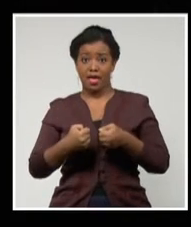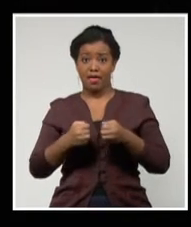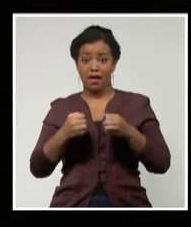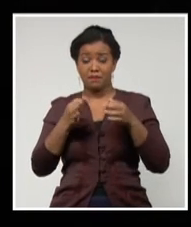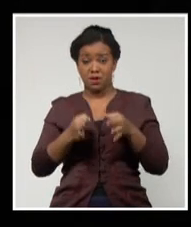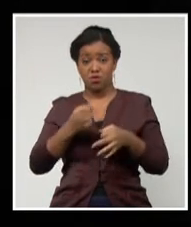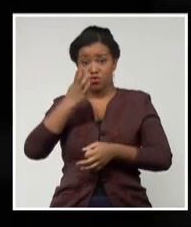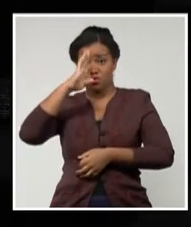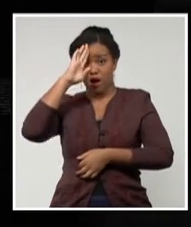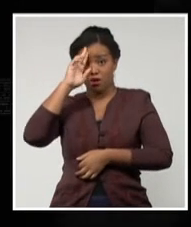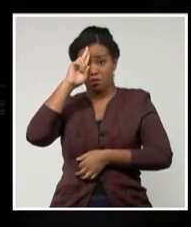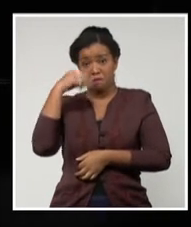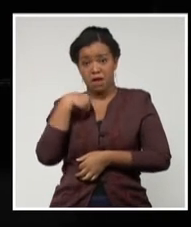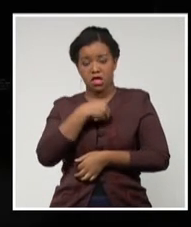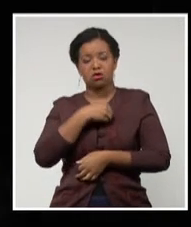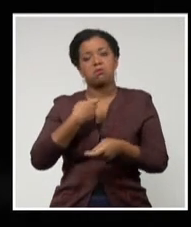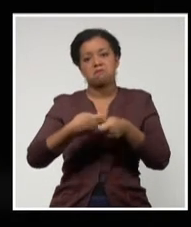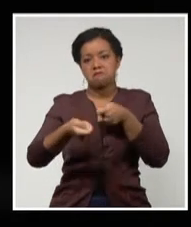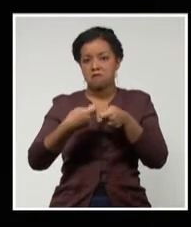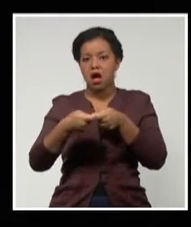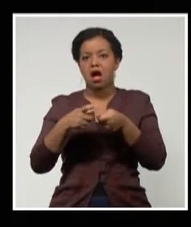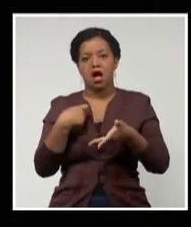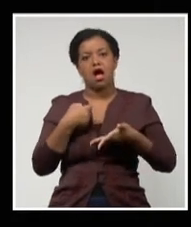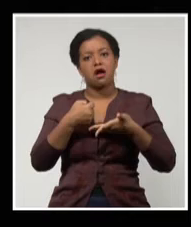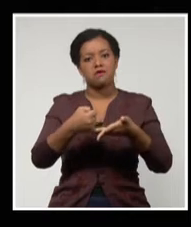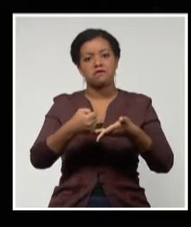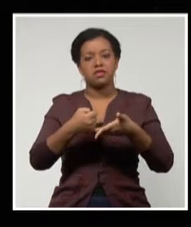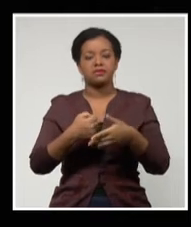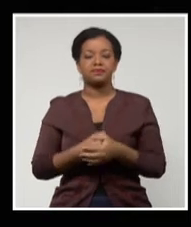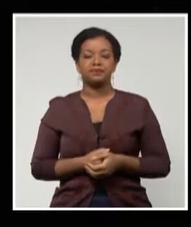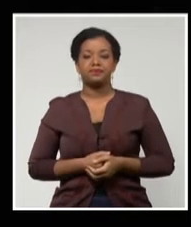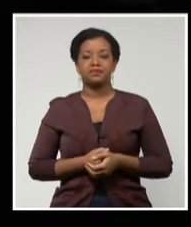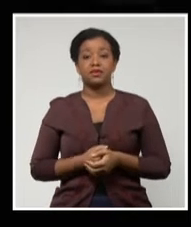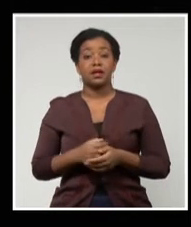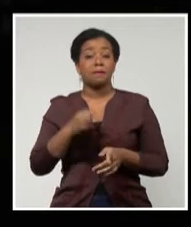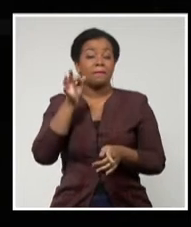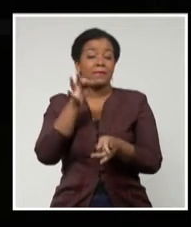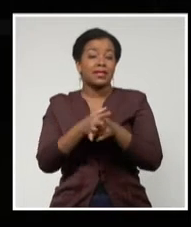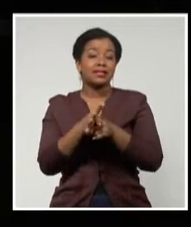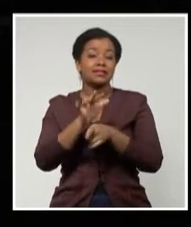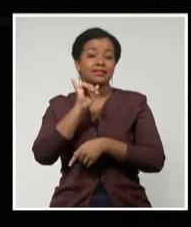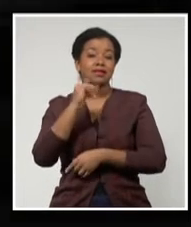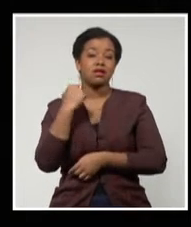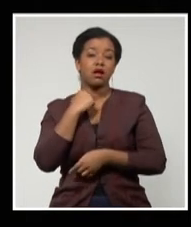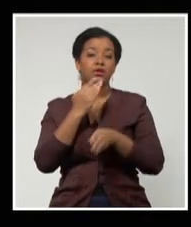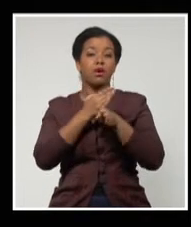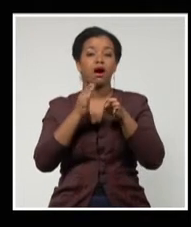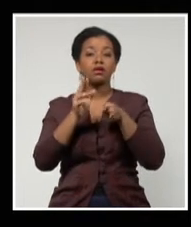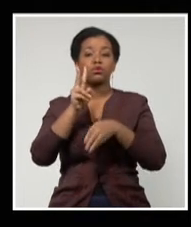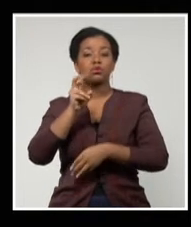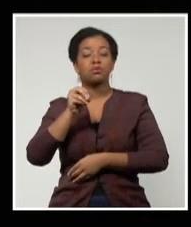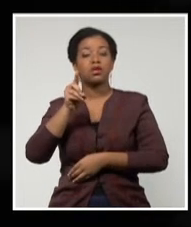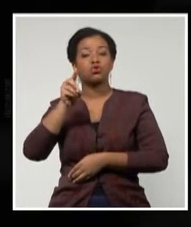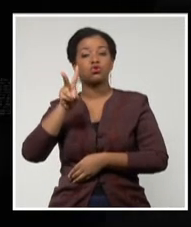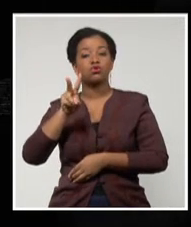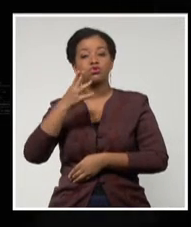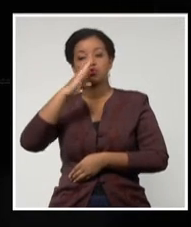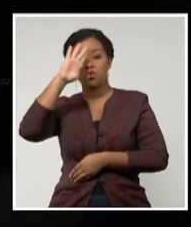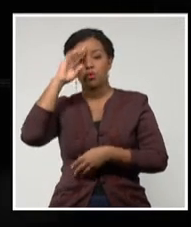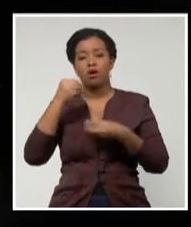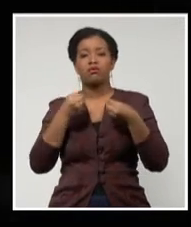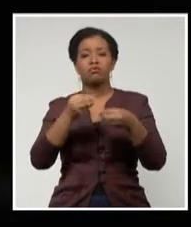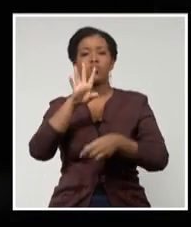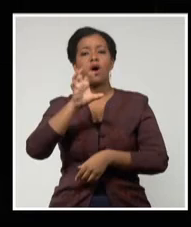médicos cubanos y otros profesionales en ese país. Los primeros 6 años de colaboración hasta el 2012, Cuba donó 40 hospitales